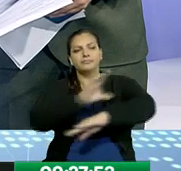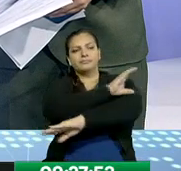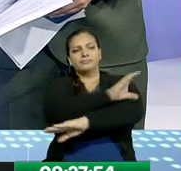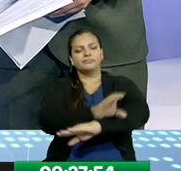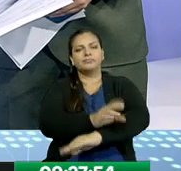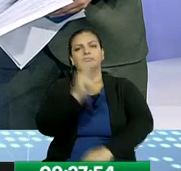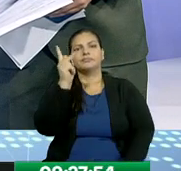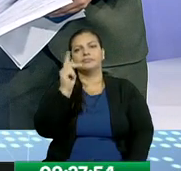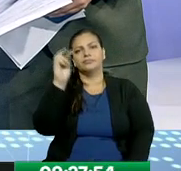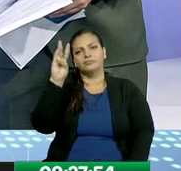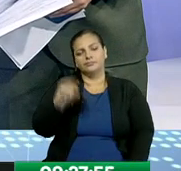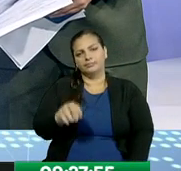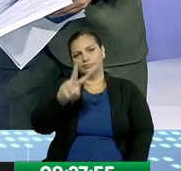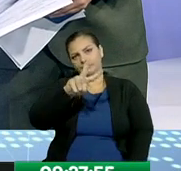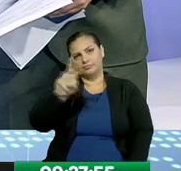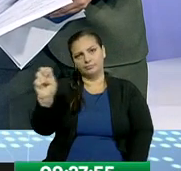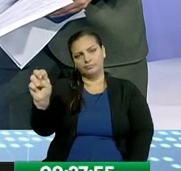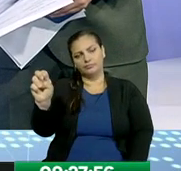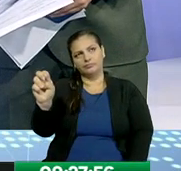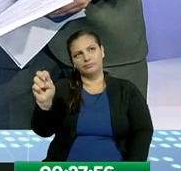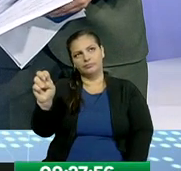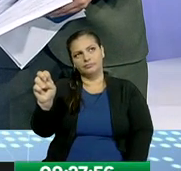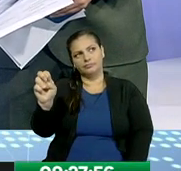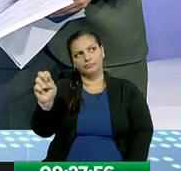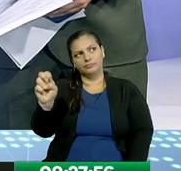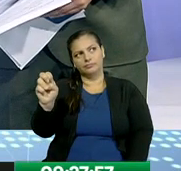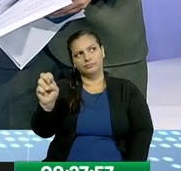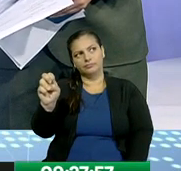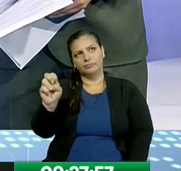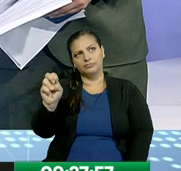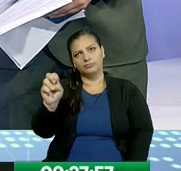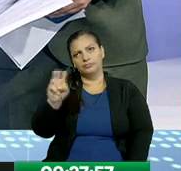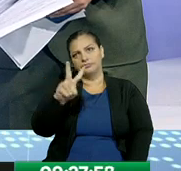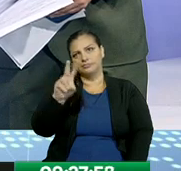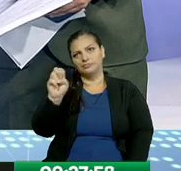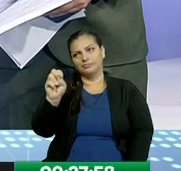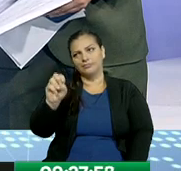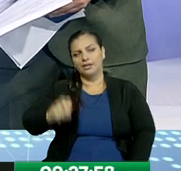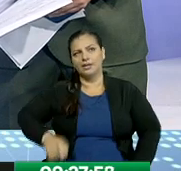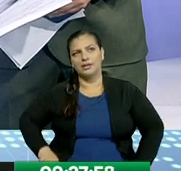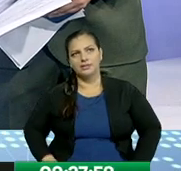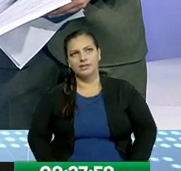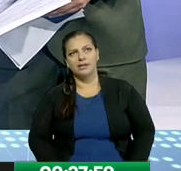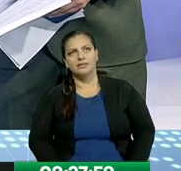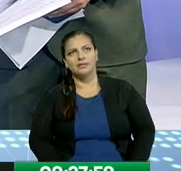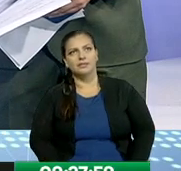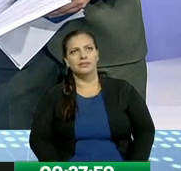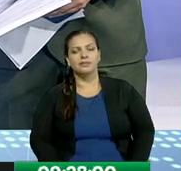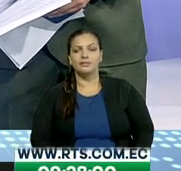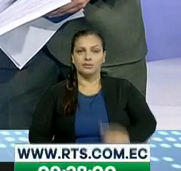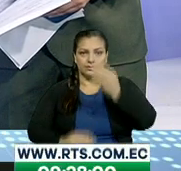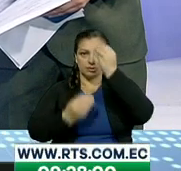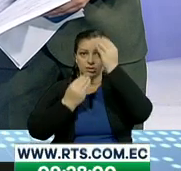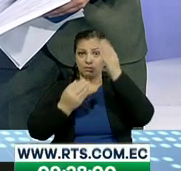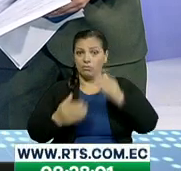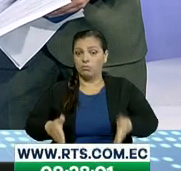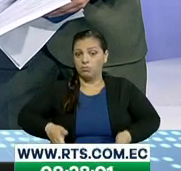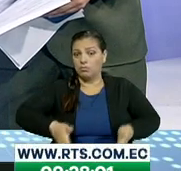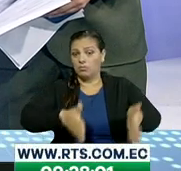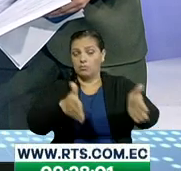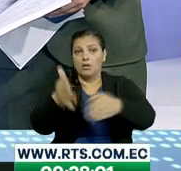Nueva Esperanza. Sin embargo, que en la vía Durán-Yaguachi, precisamente a la altura de la